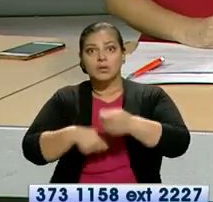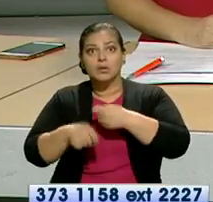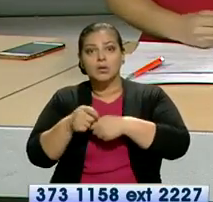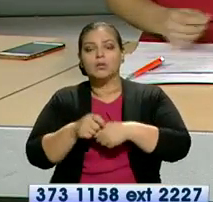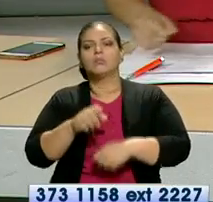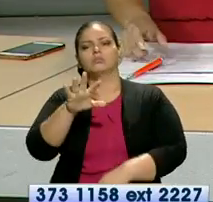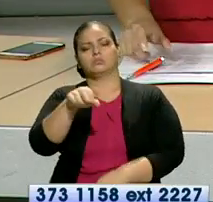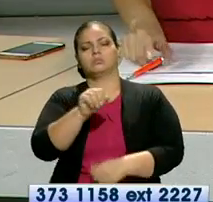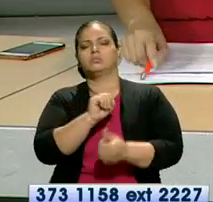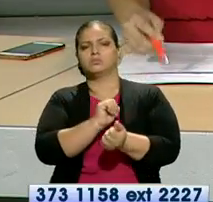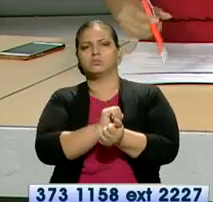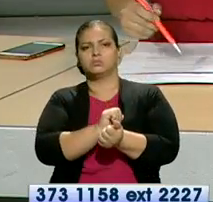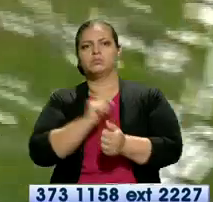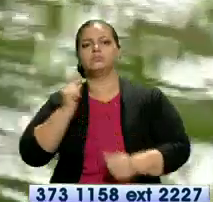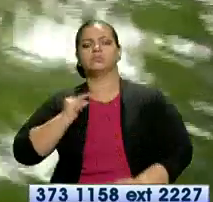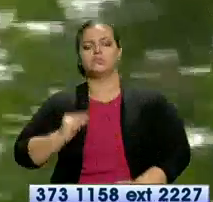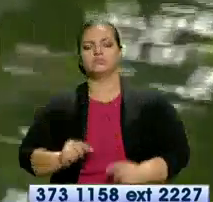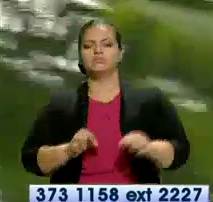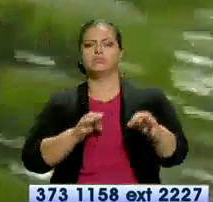aquí.